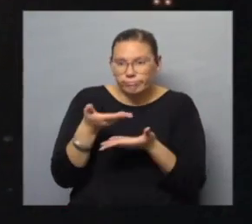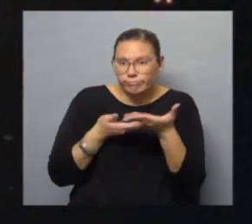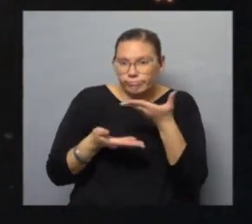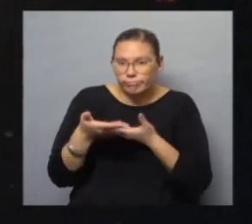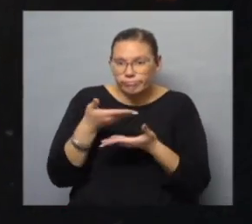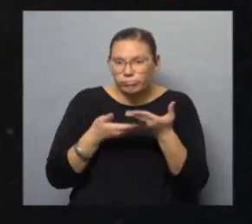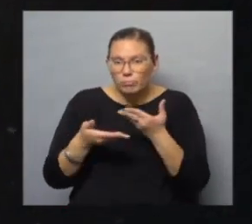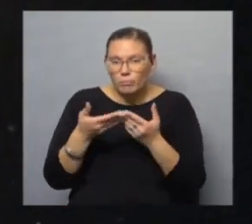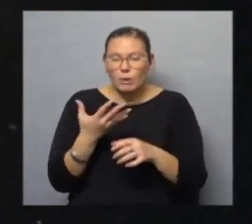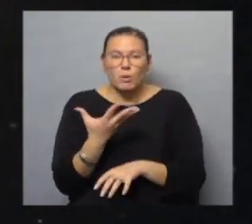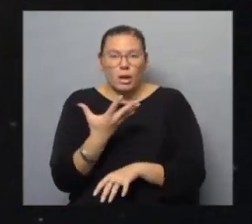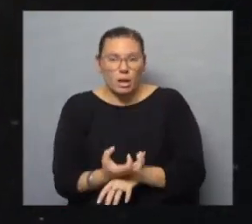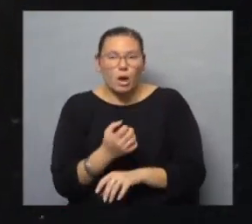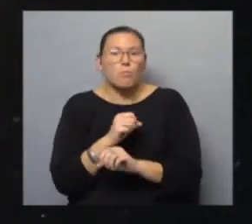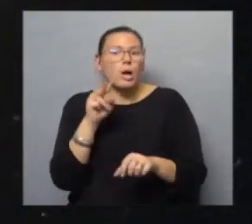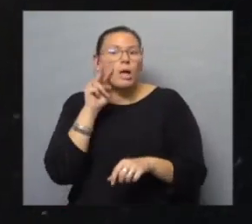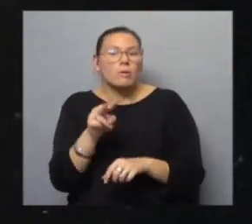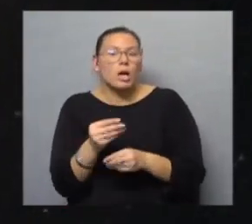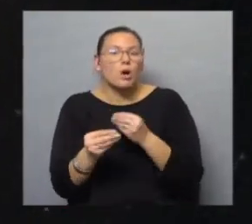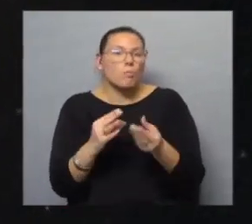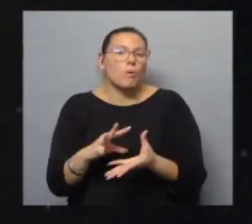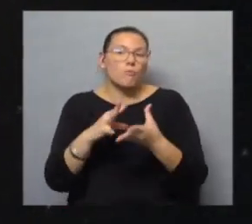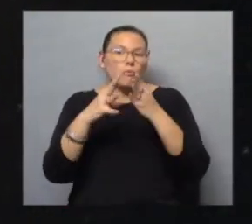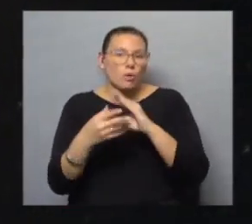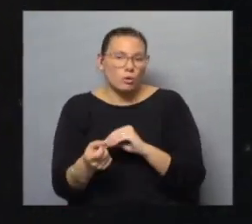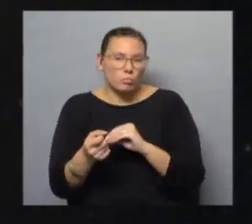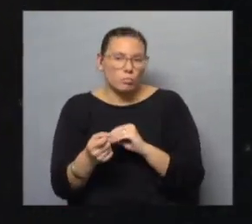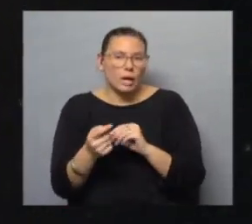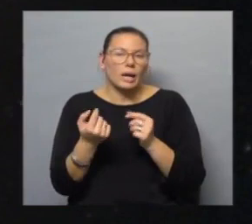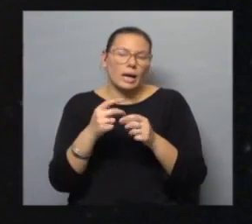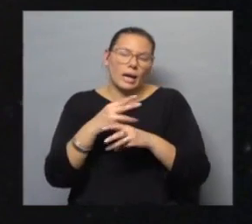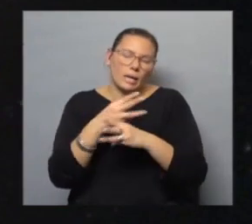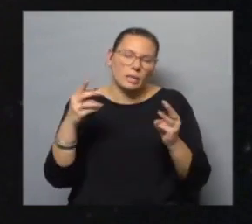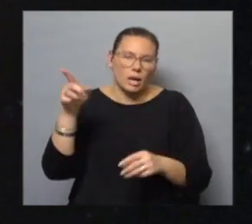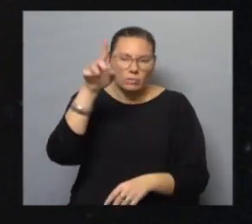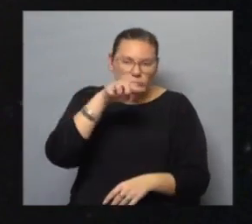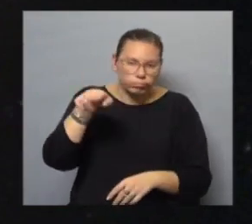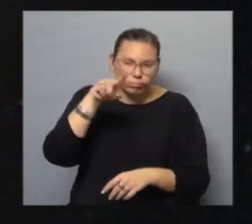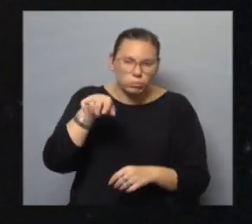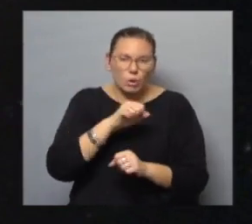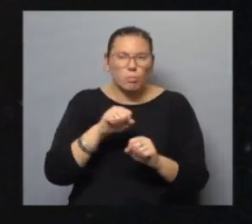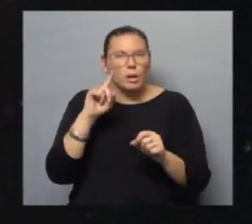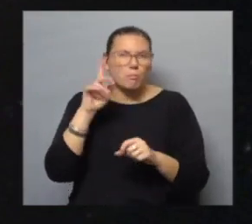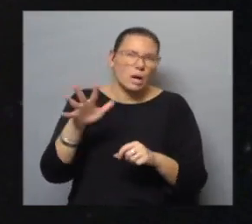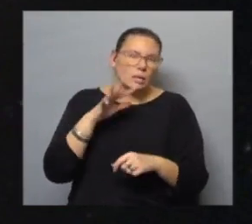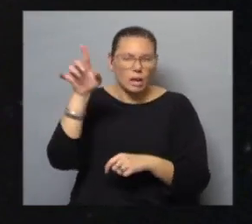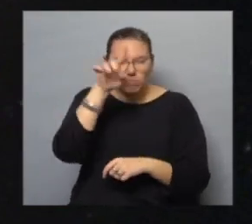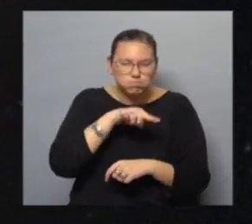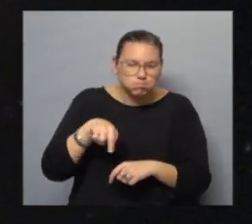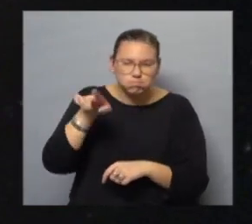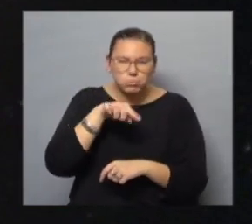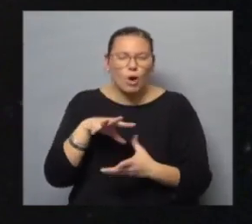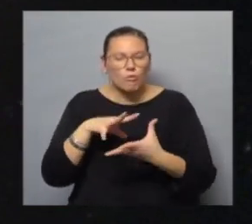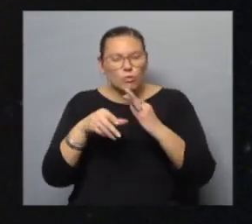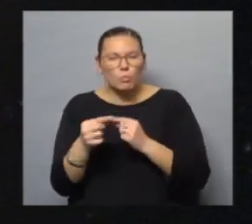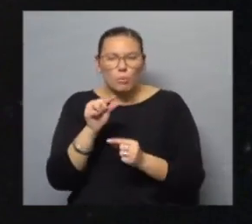por gravedad, digamos, y uno puede ver cómo la forma de las galaxias, que usualmente son espirales, uno se la puede imaginar como una espiral, y su forma está un poco alterada